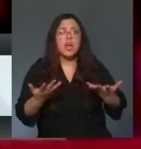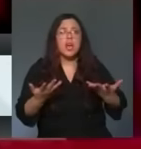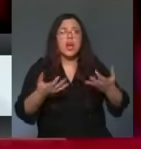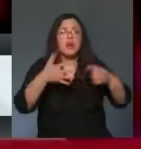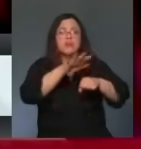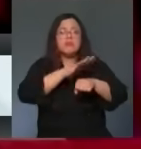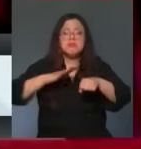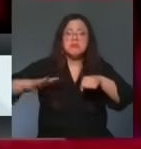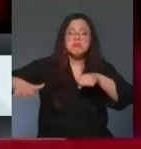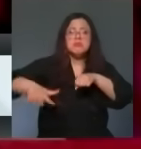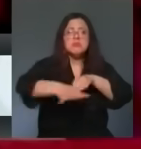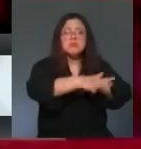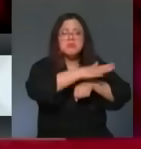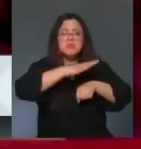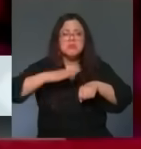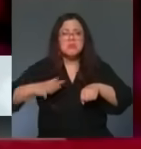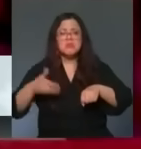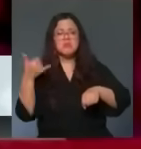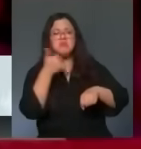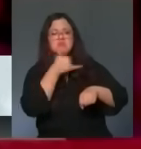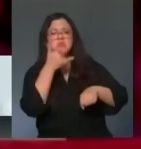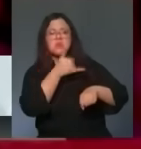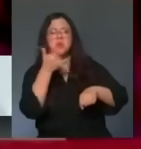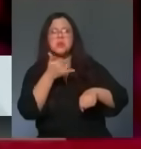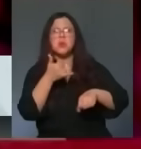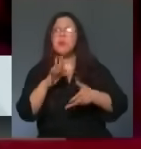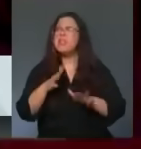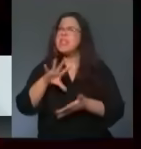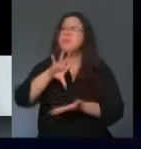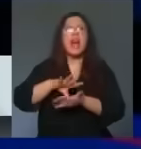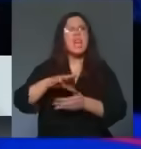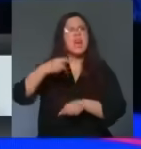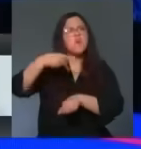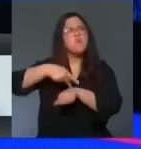en medio del océano. Creo que se llama Puerto Rico.